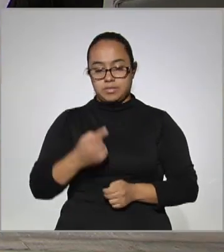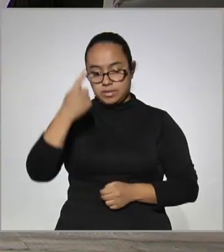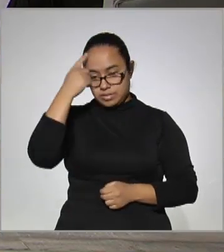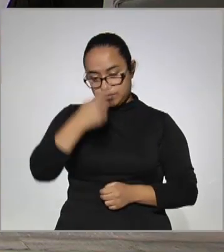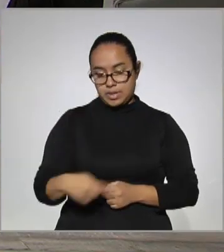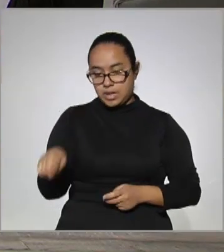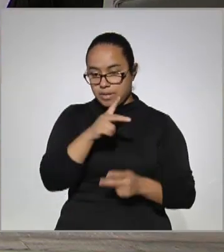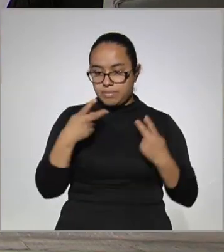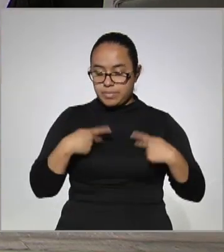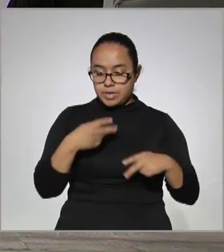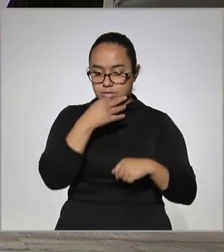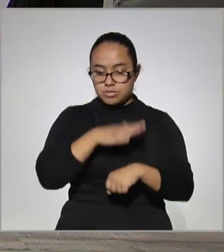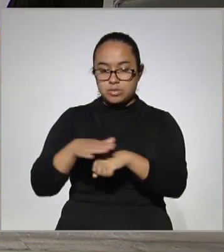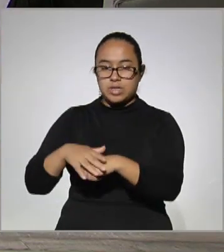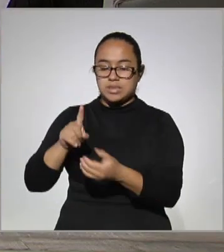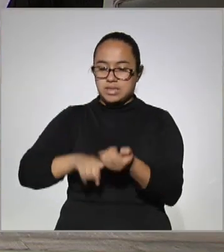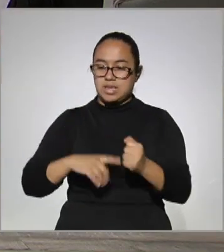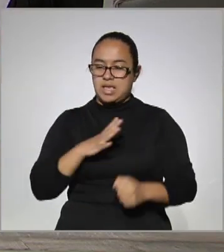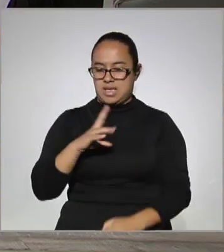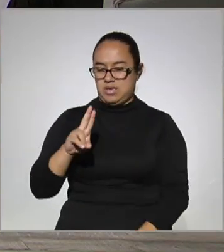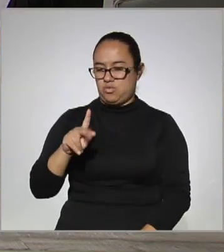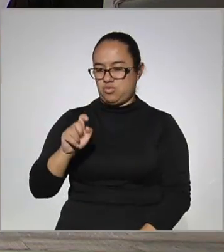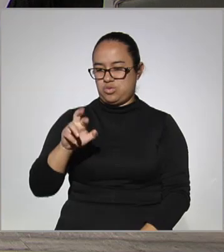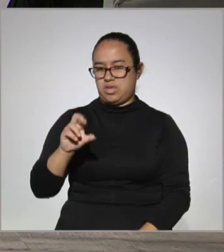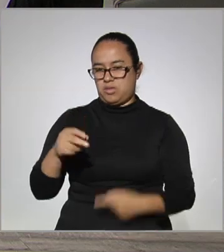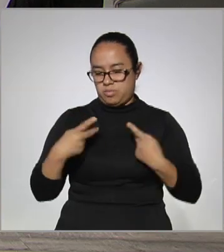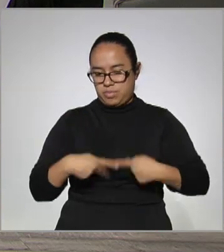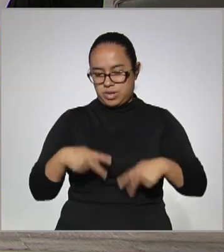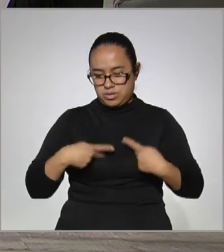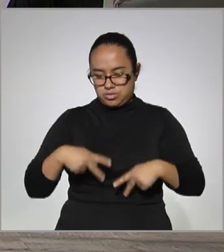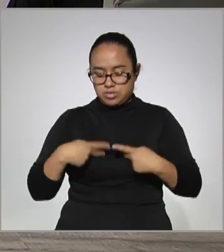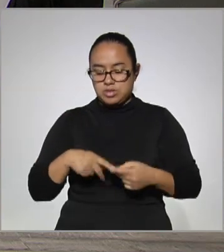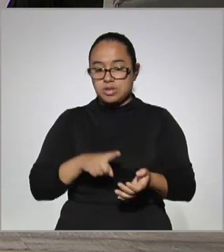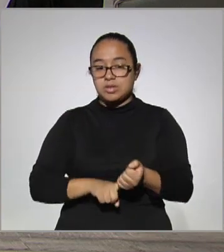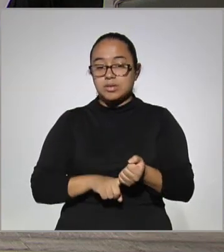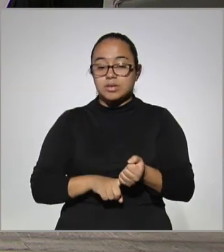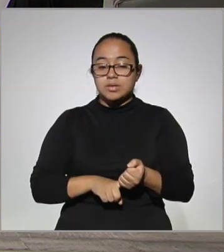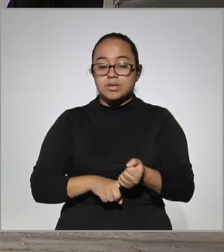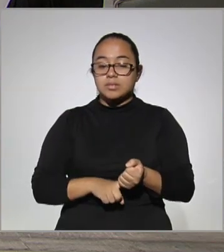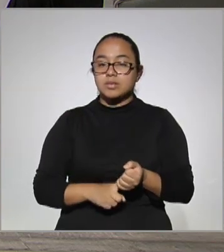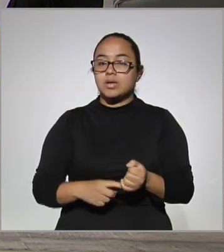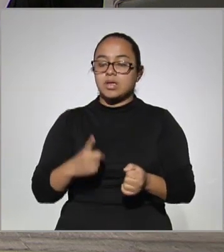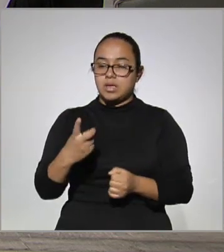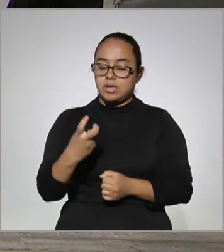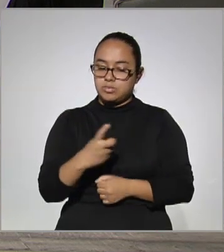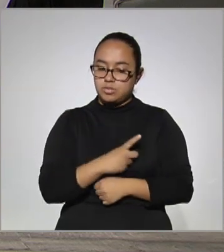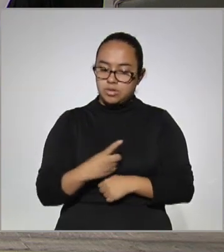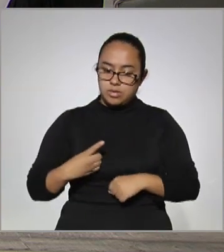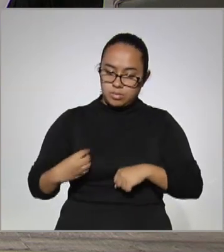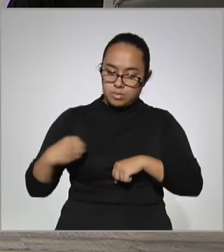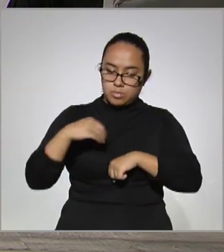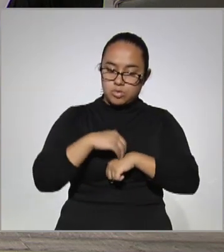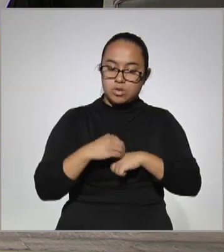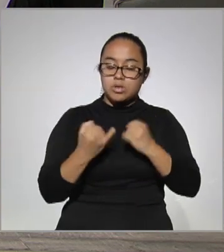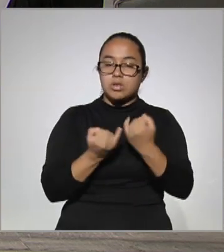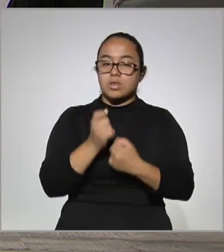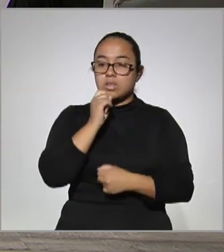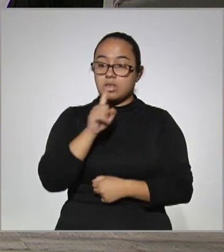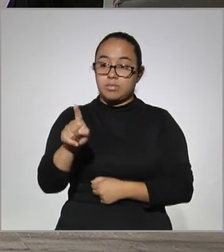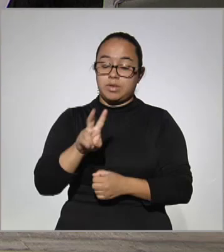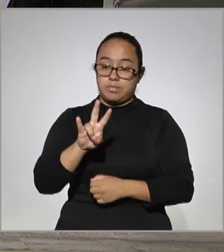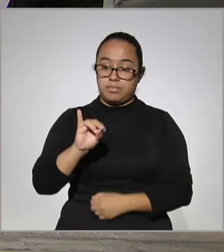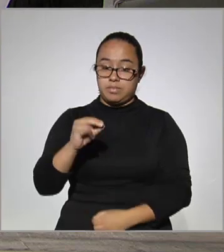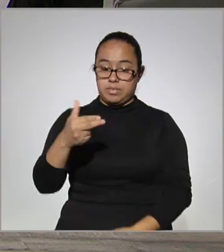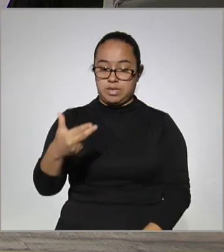las personas con útero, y que van a ser incluidas, y también las que tienen VIH,